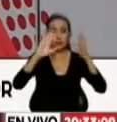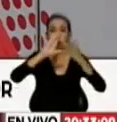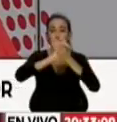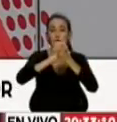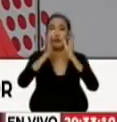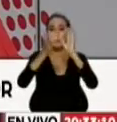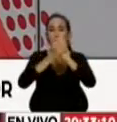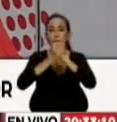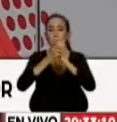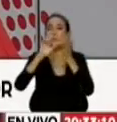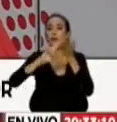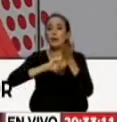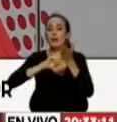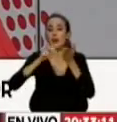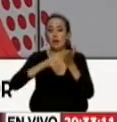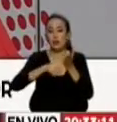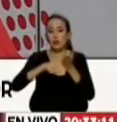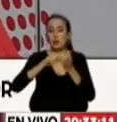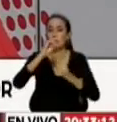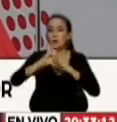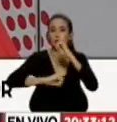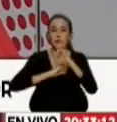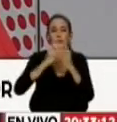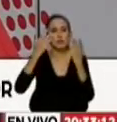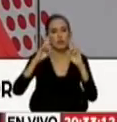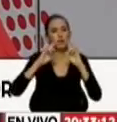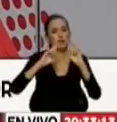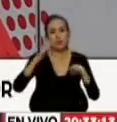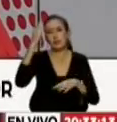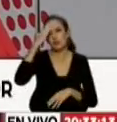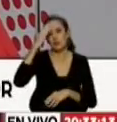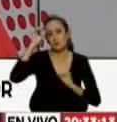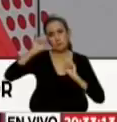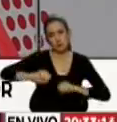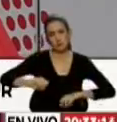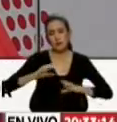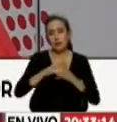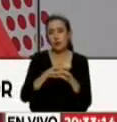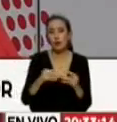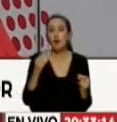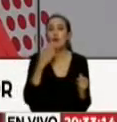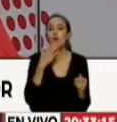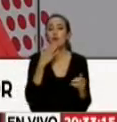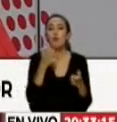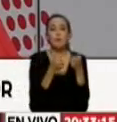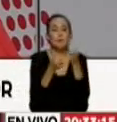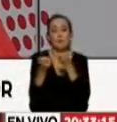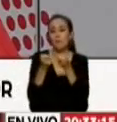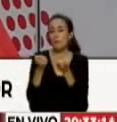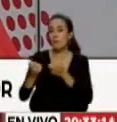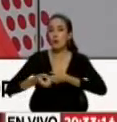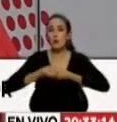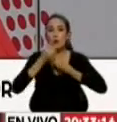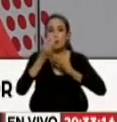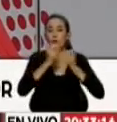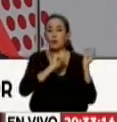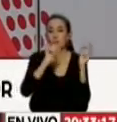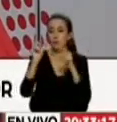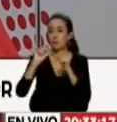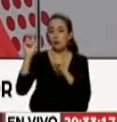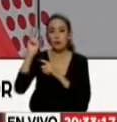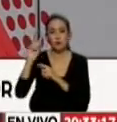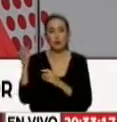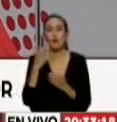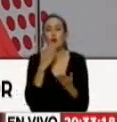una reunión de cancilleres, esperamos todos ya tener unas respuestas concretas en torno a cómo vamos a manejar este influjo venezolano, no